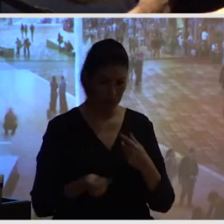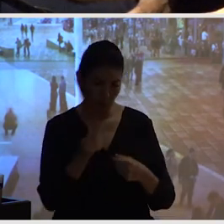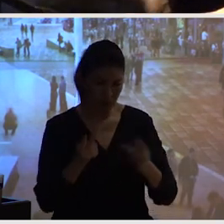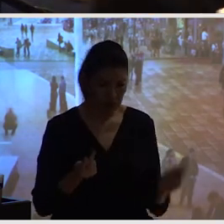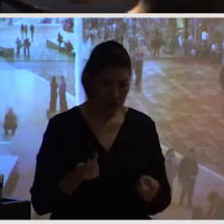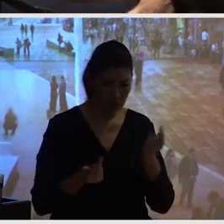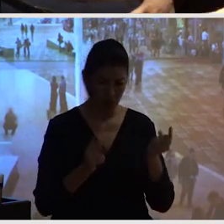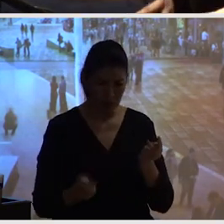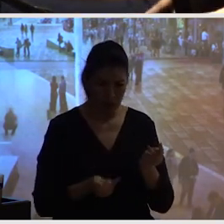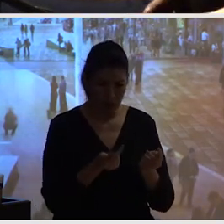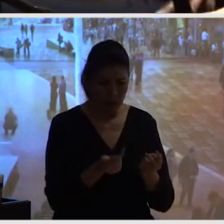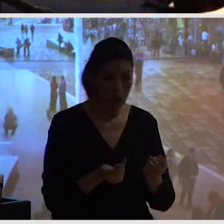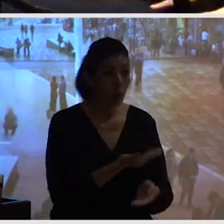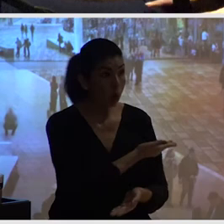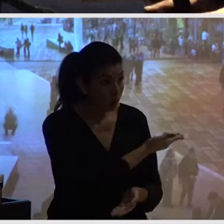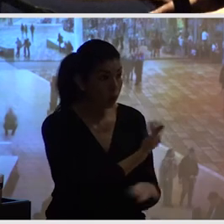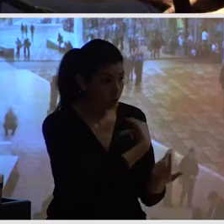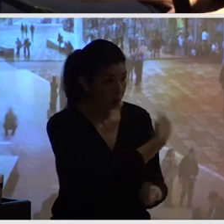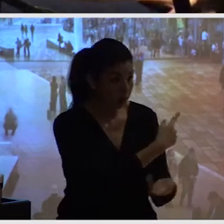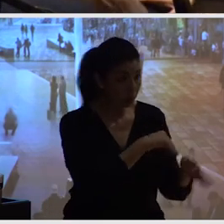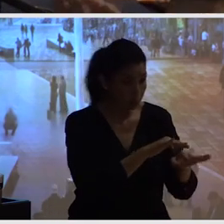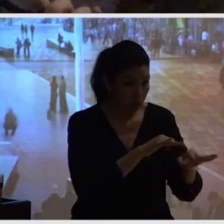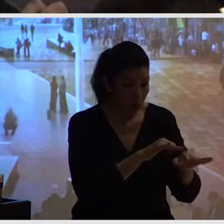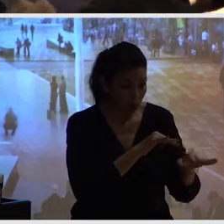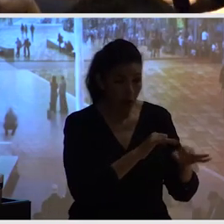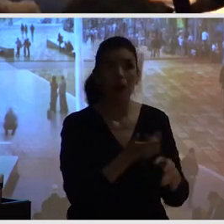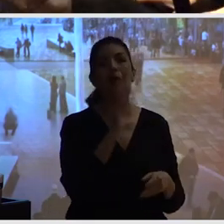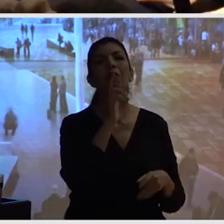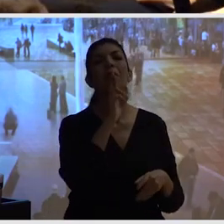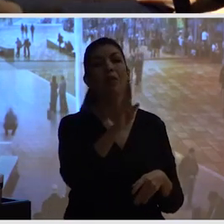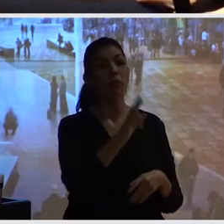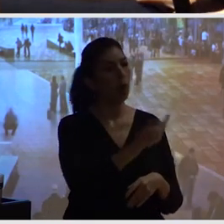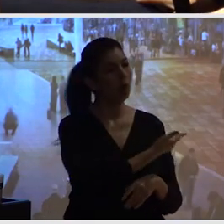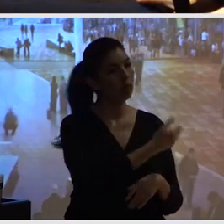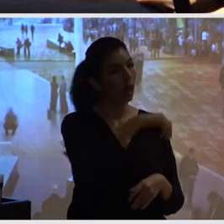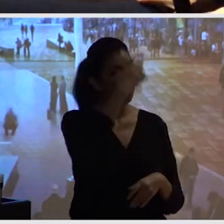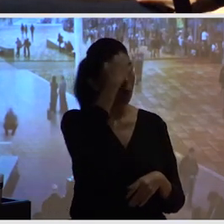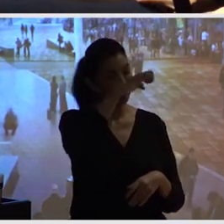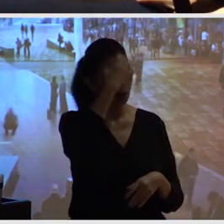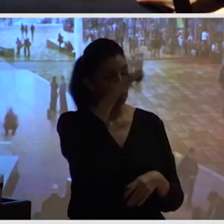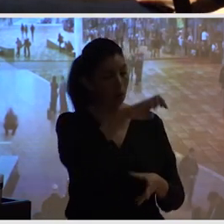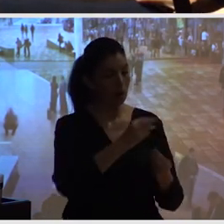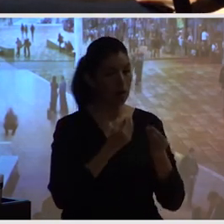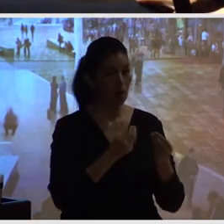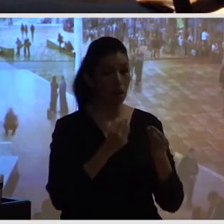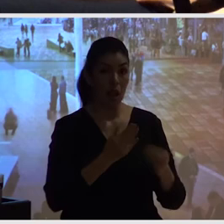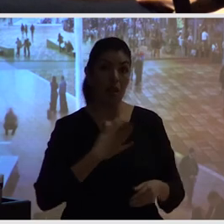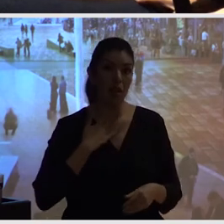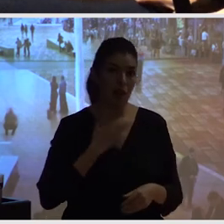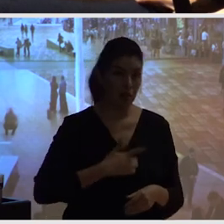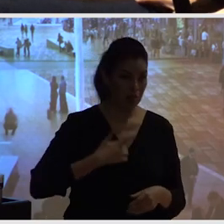haciendo ustedes y aparte con bastante experiencia me gustó que ya ha habido